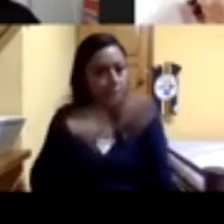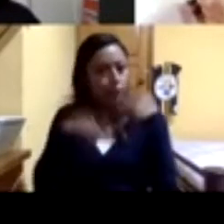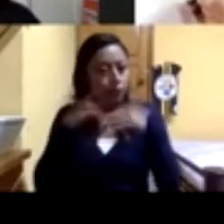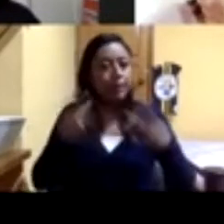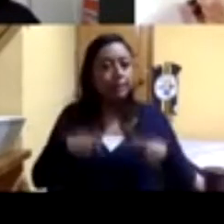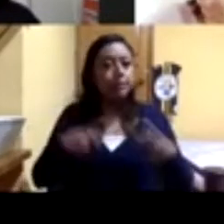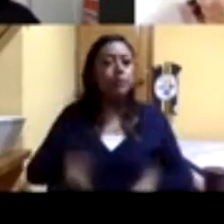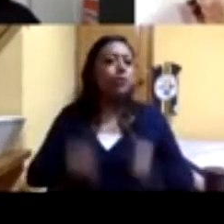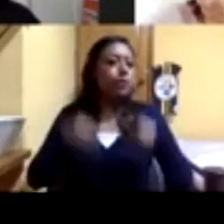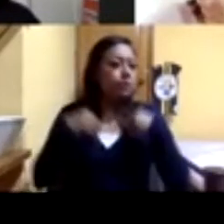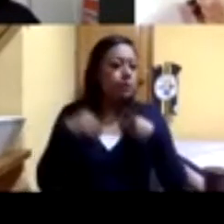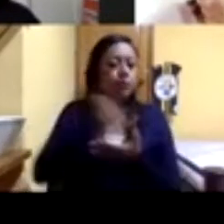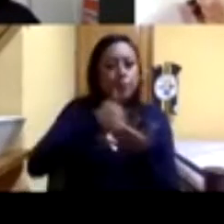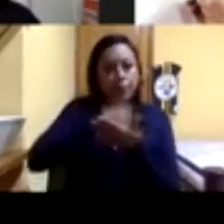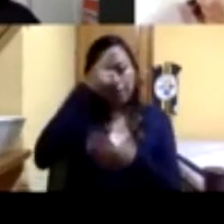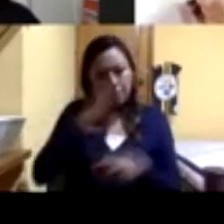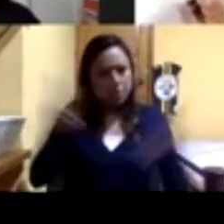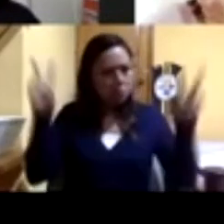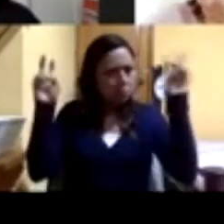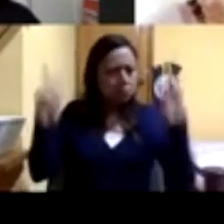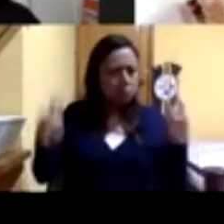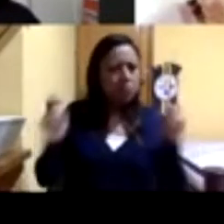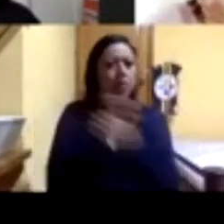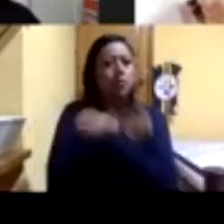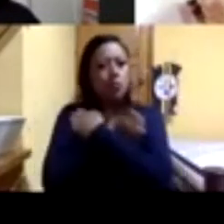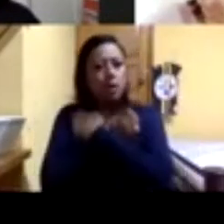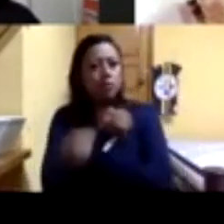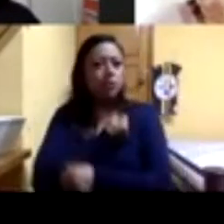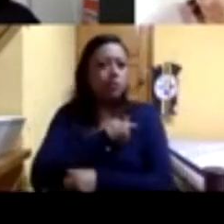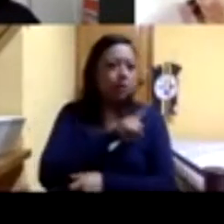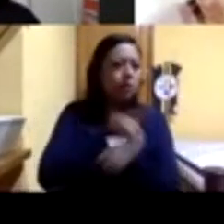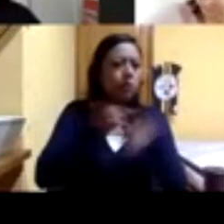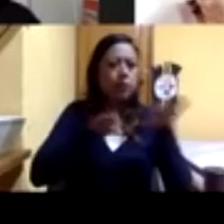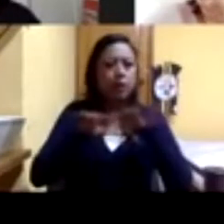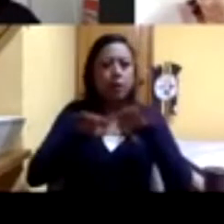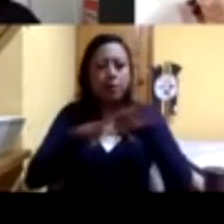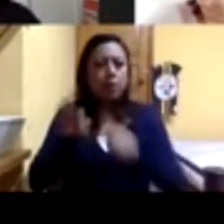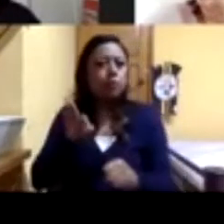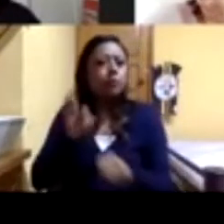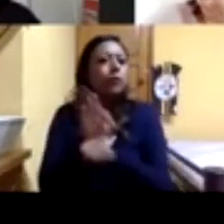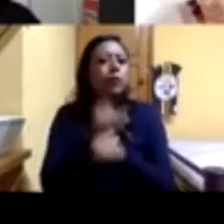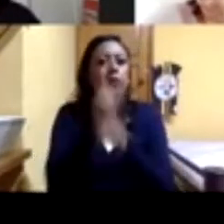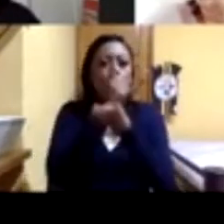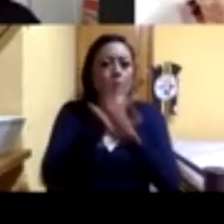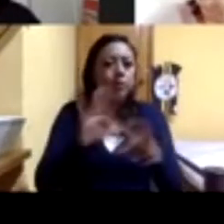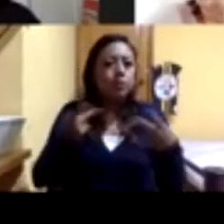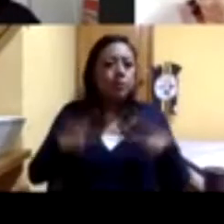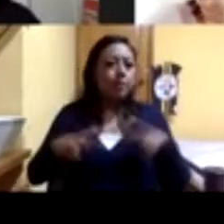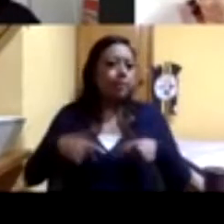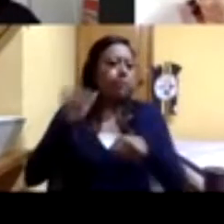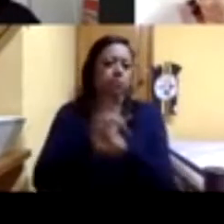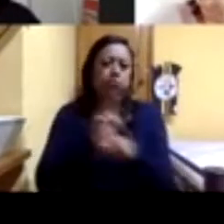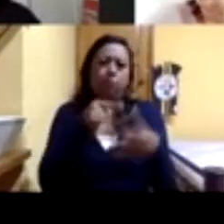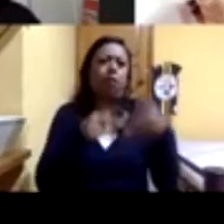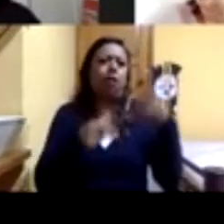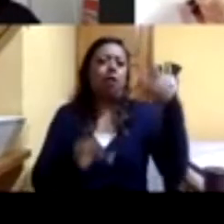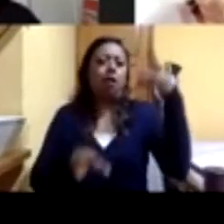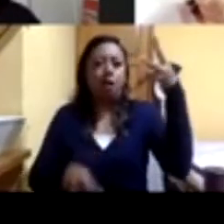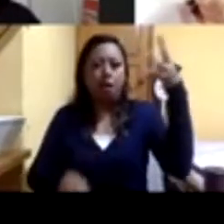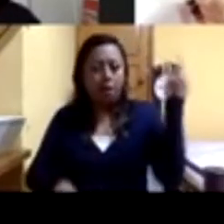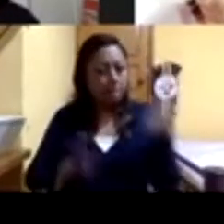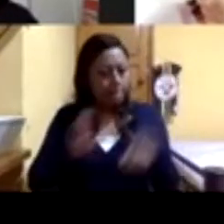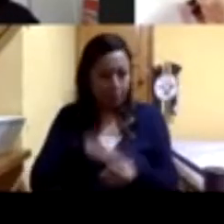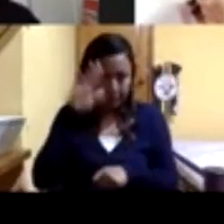en educación, en salud, en trabajo, en la protección de datos personales y un sinnúmero de otros